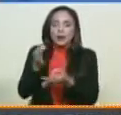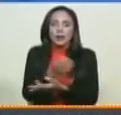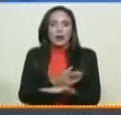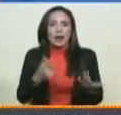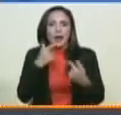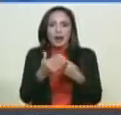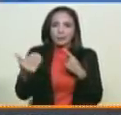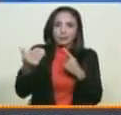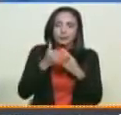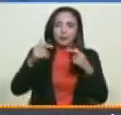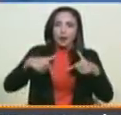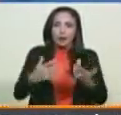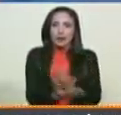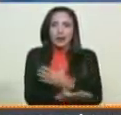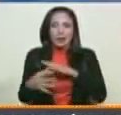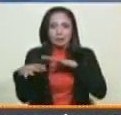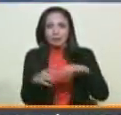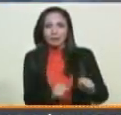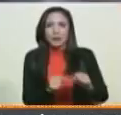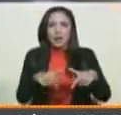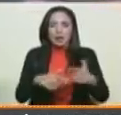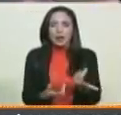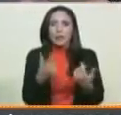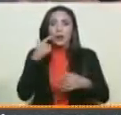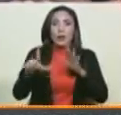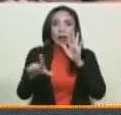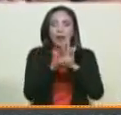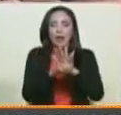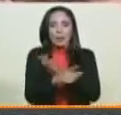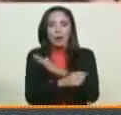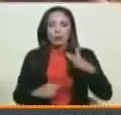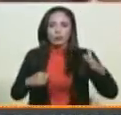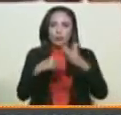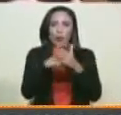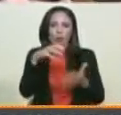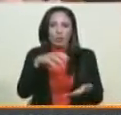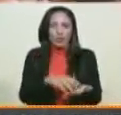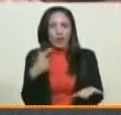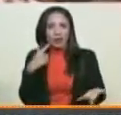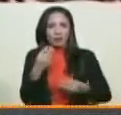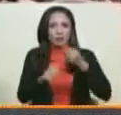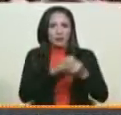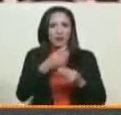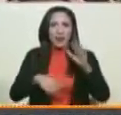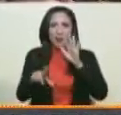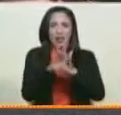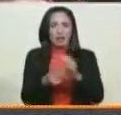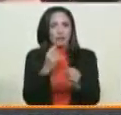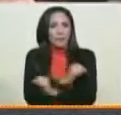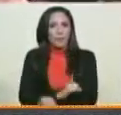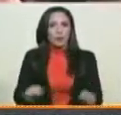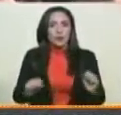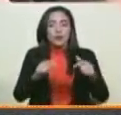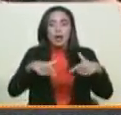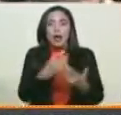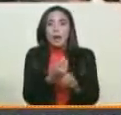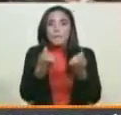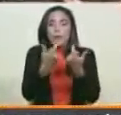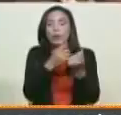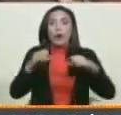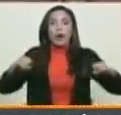nuestro continente, para justificar y legitimar golpes de Estado. Pero la poca institucionalidad que le quedaba en la